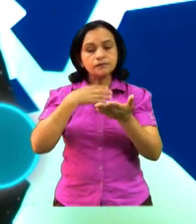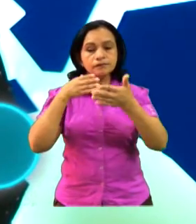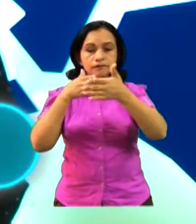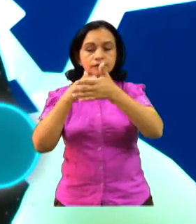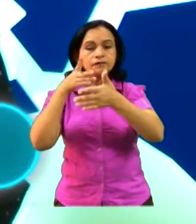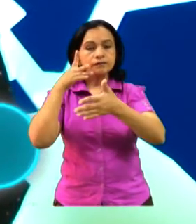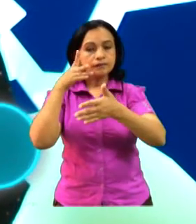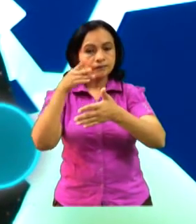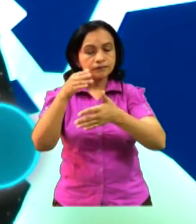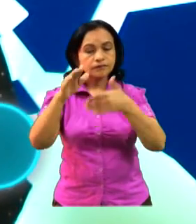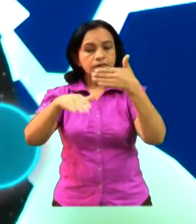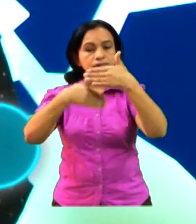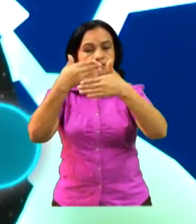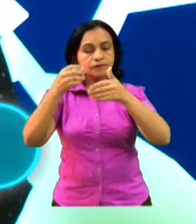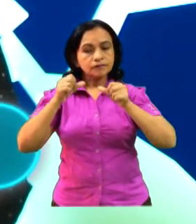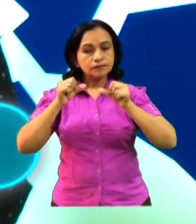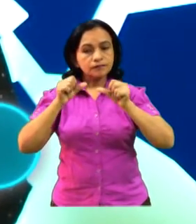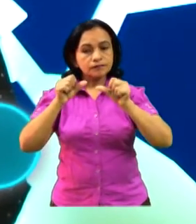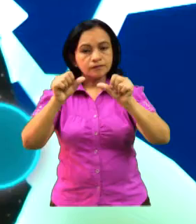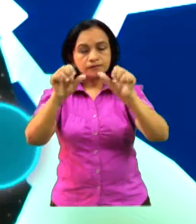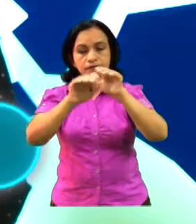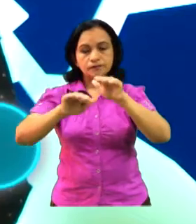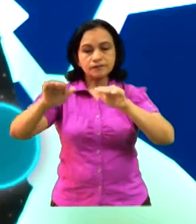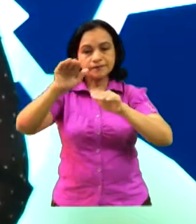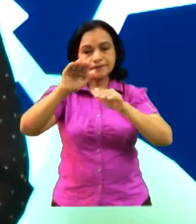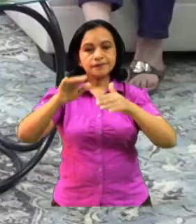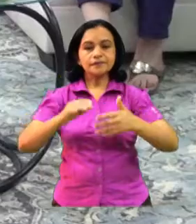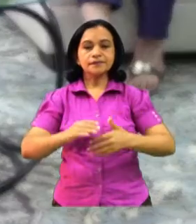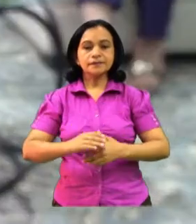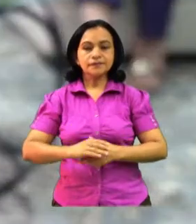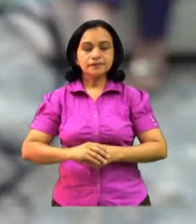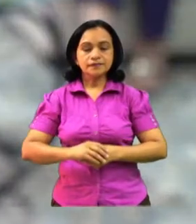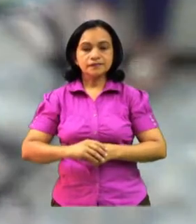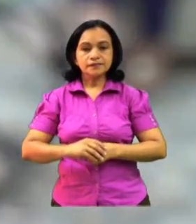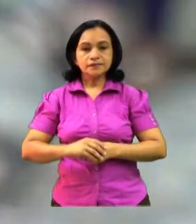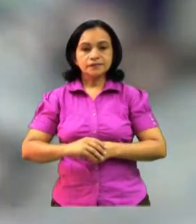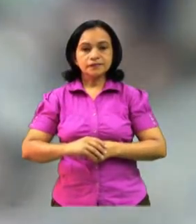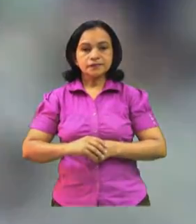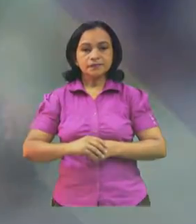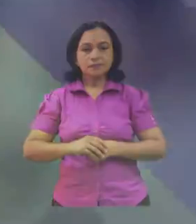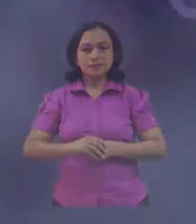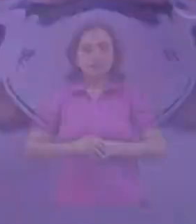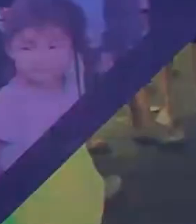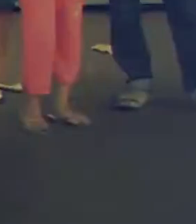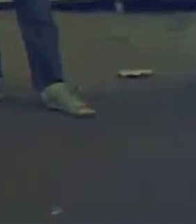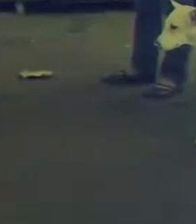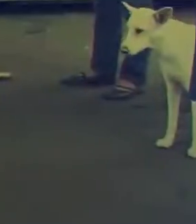a una pausa comercial, pero enseguida regresamos con mucho más.